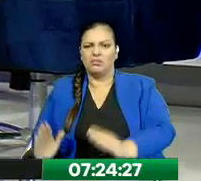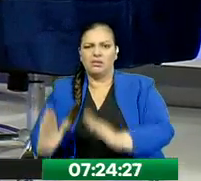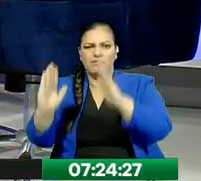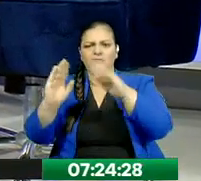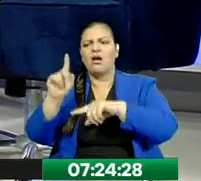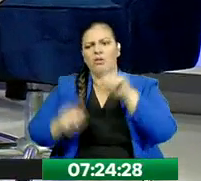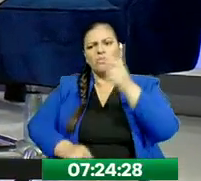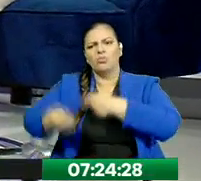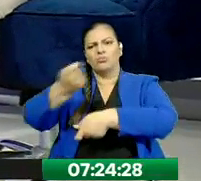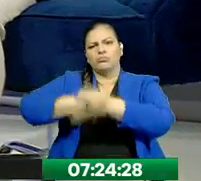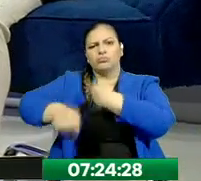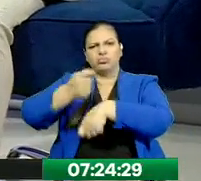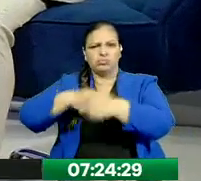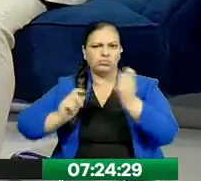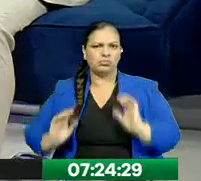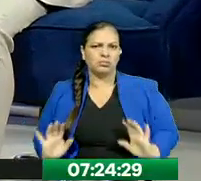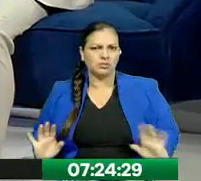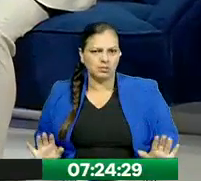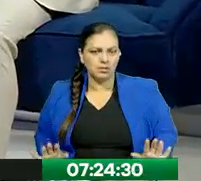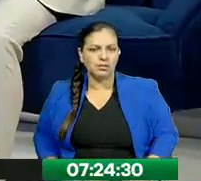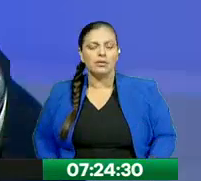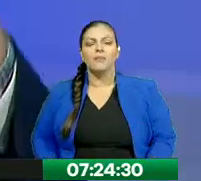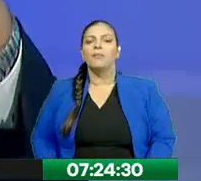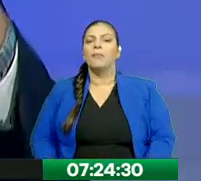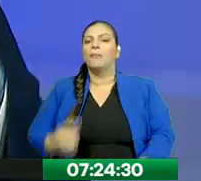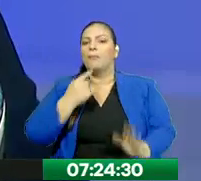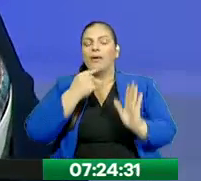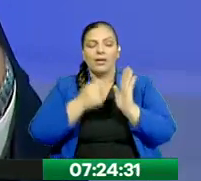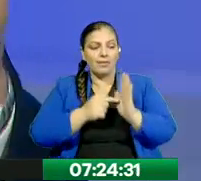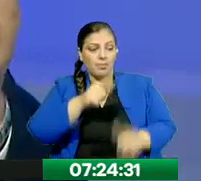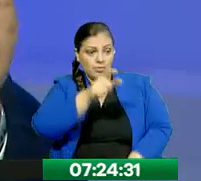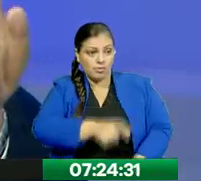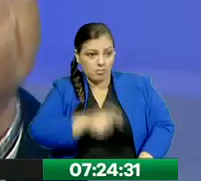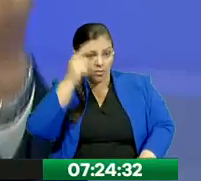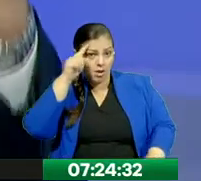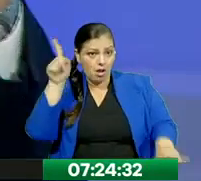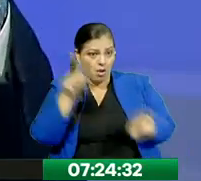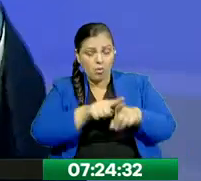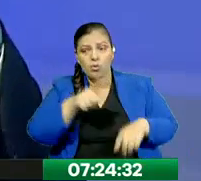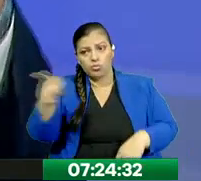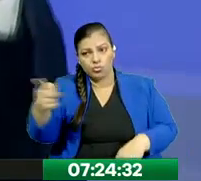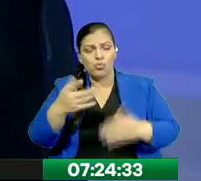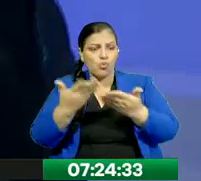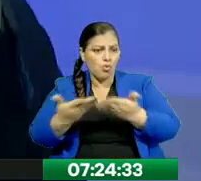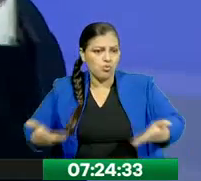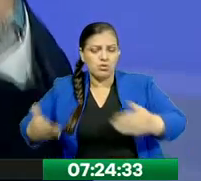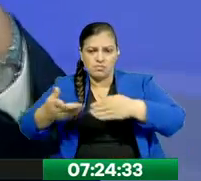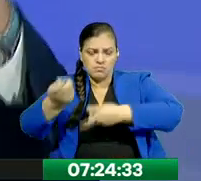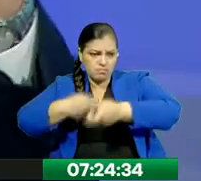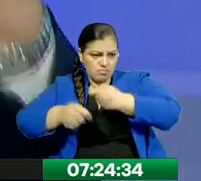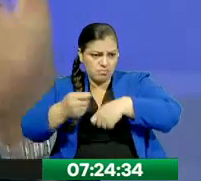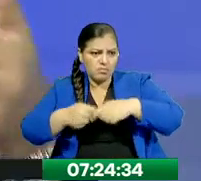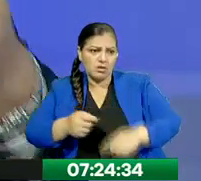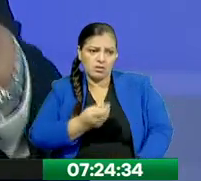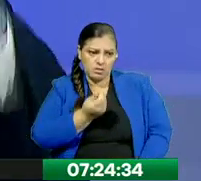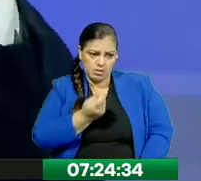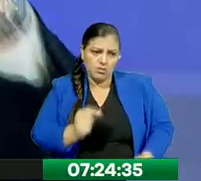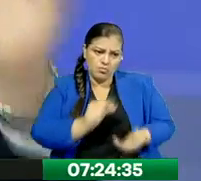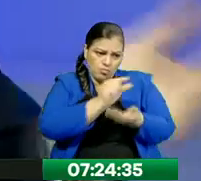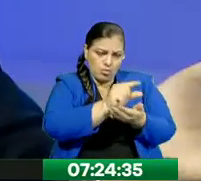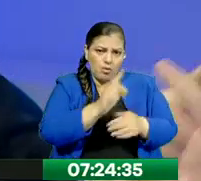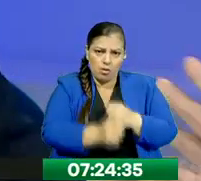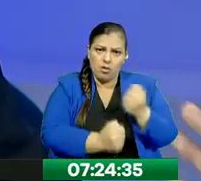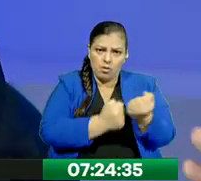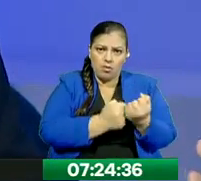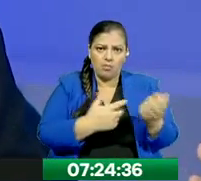delega a un privado y usted recibe una regalía. Y con esa regalía usted obviamente acumula recursos para el presupuesto y sirve para financiar tranquilamente